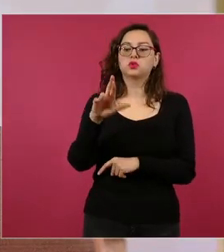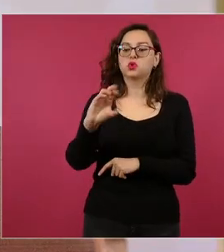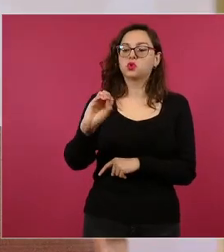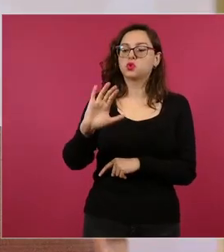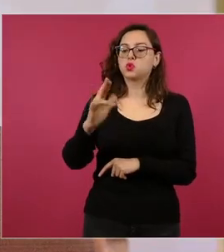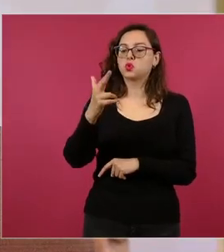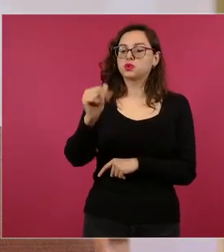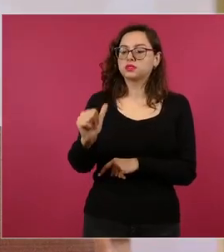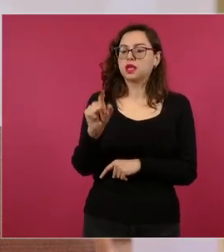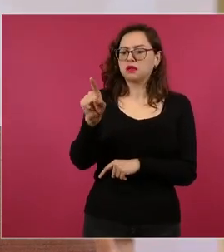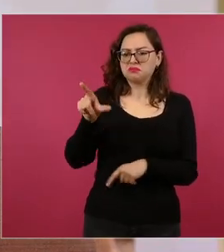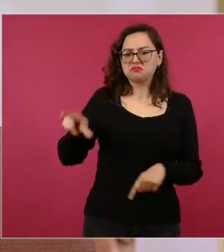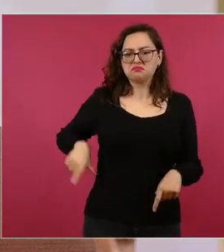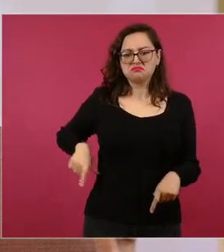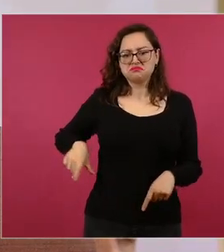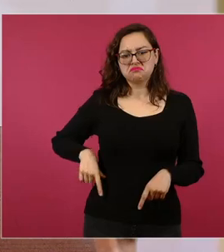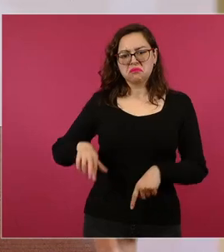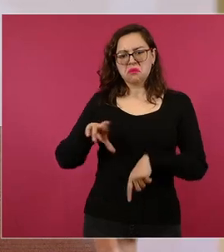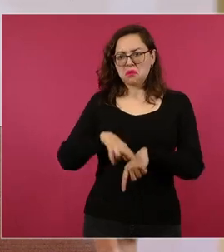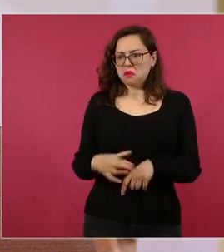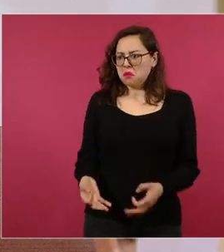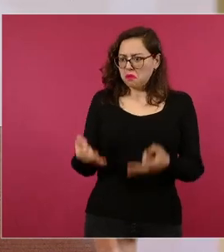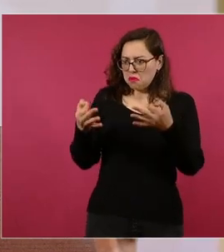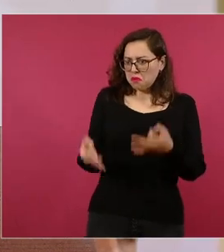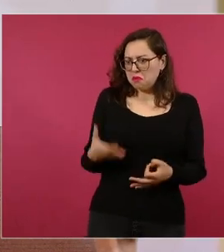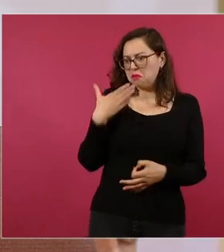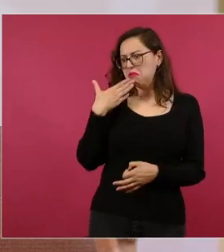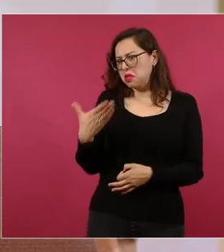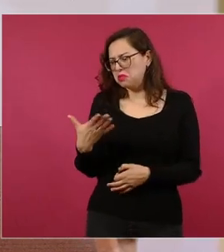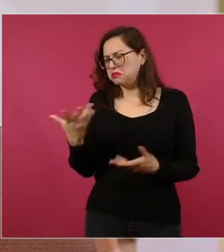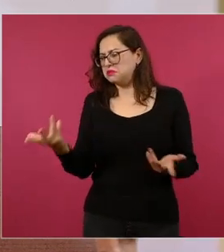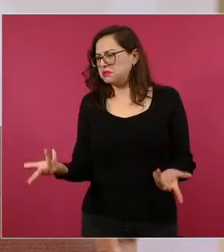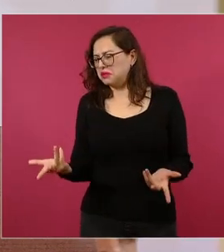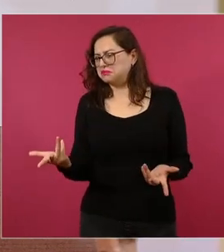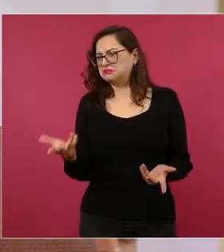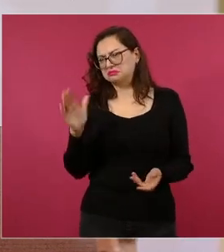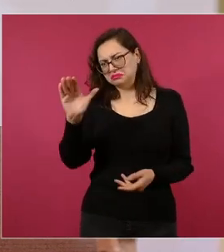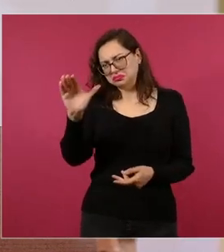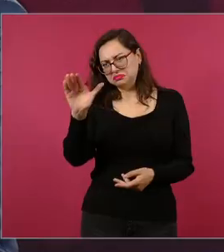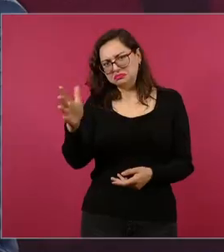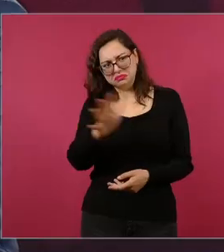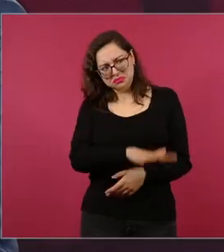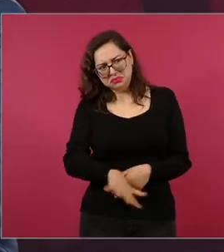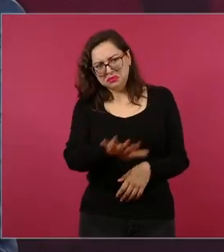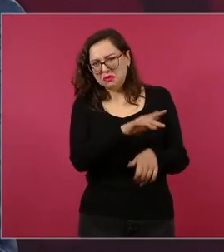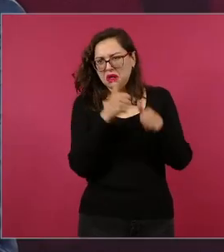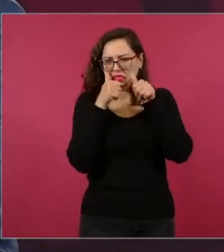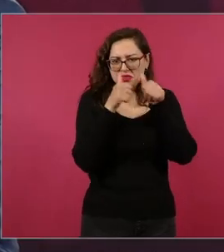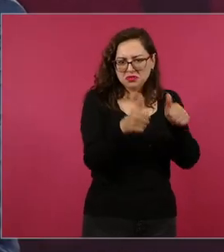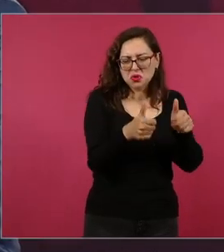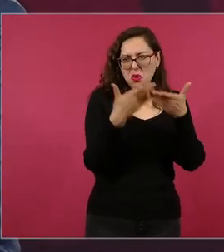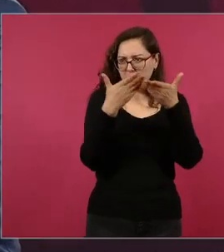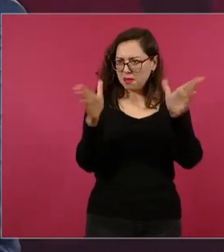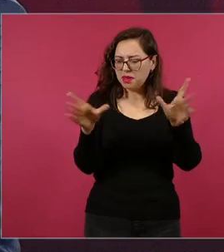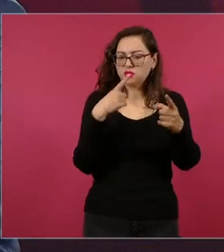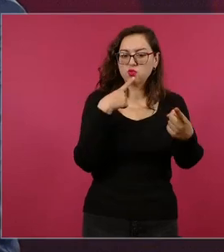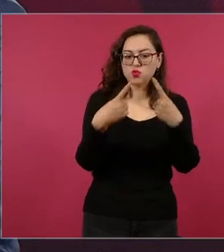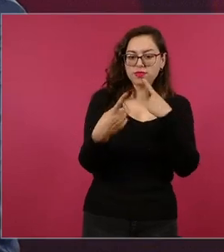es un buen gobernador y es una gente sensible y abierta al diálogo.